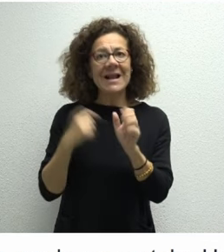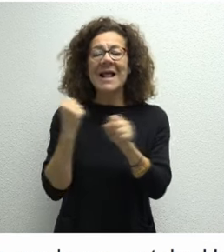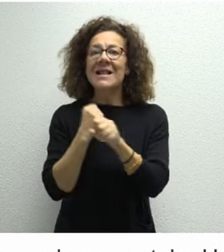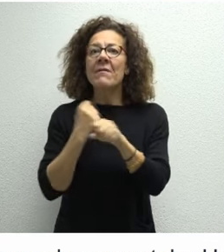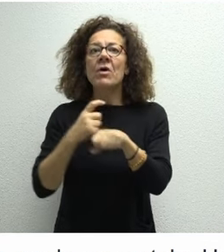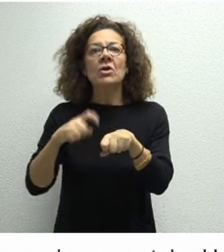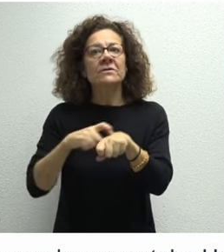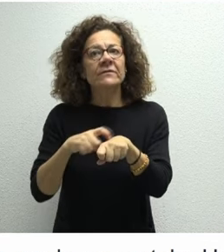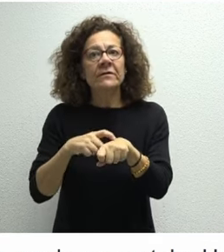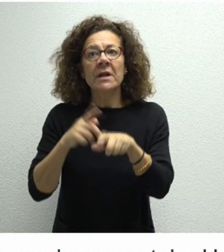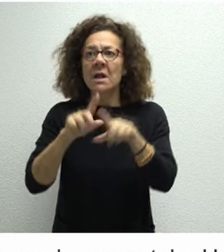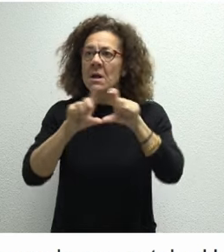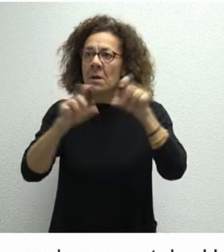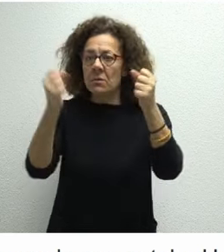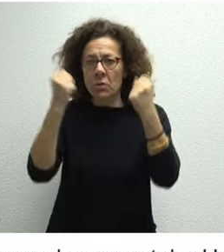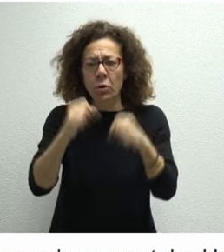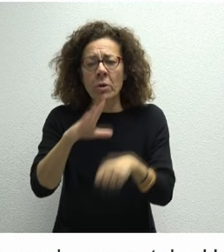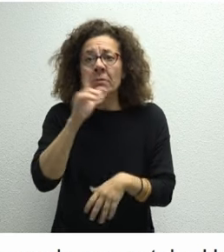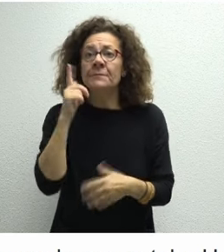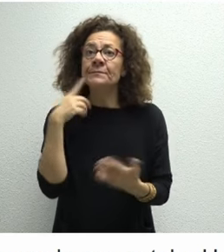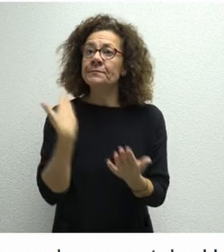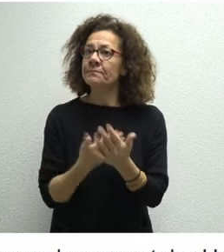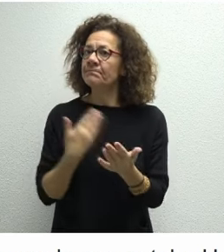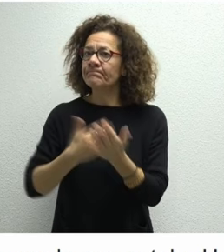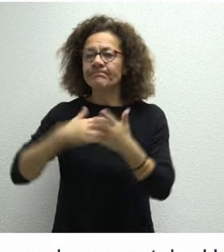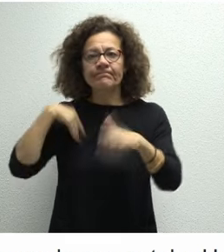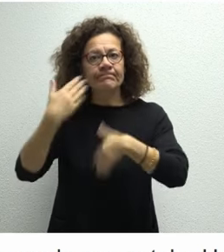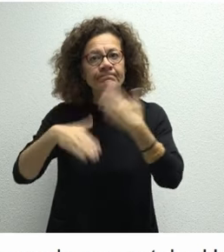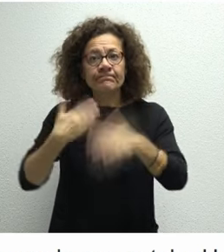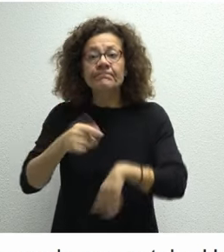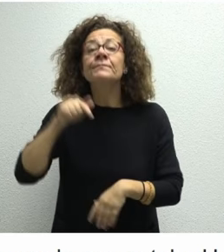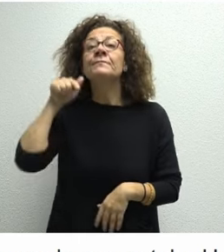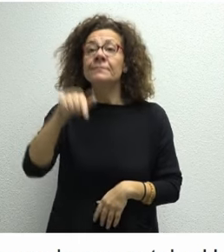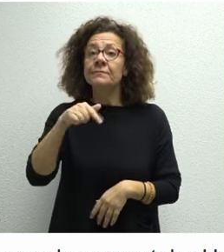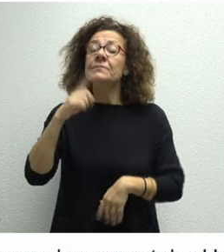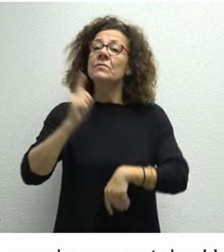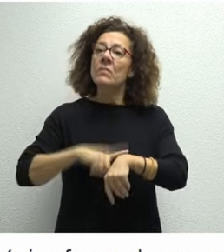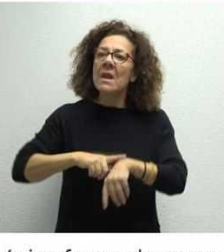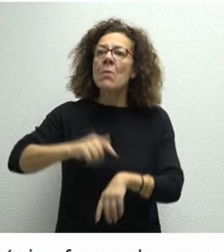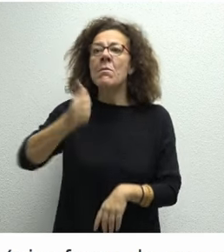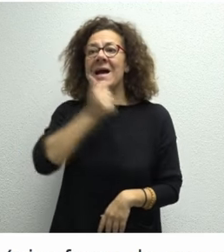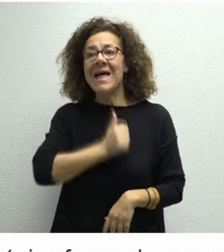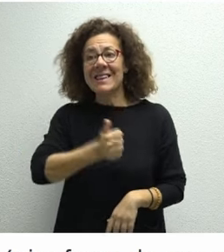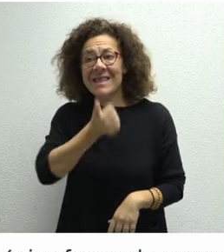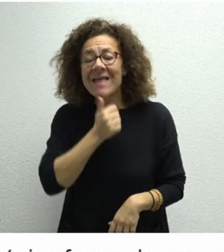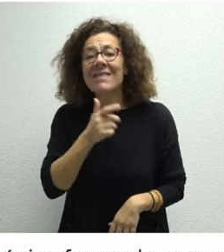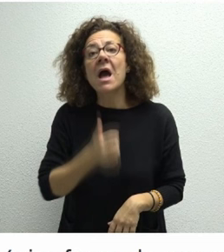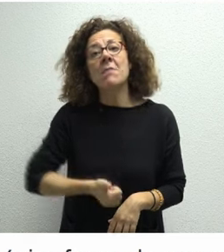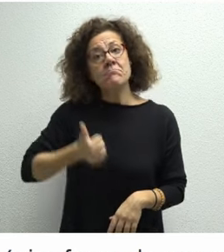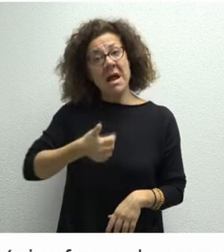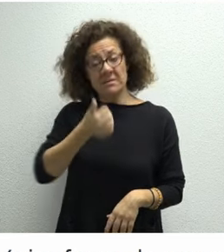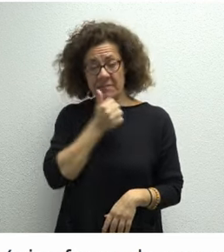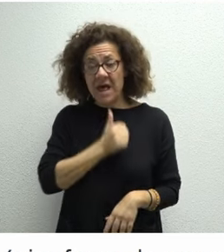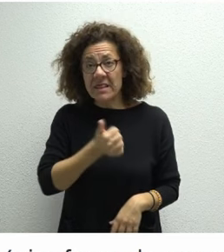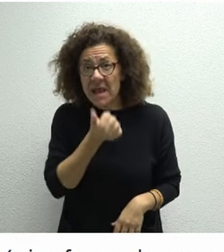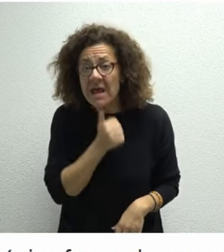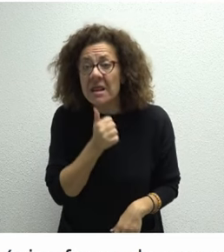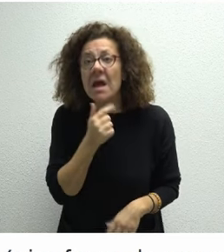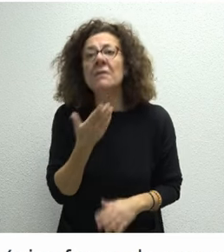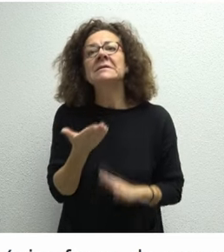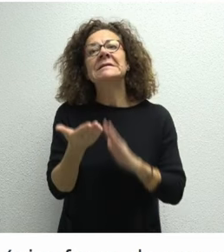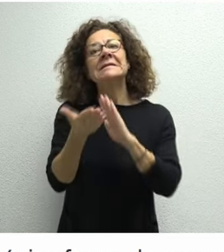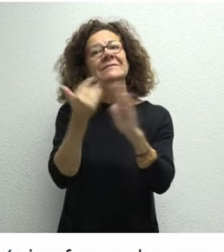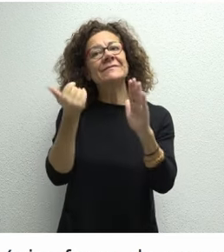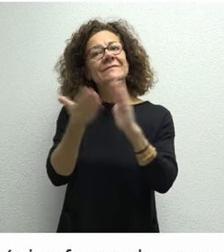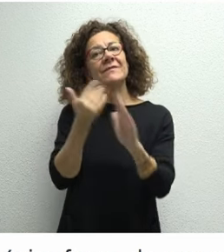psicólogos de las entidades porque me lo demuestran a diario y así con tiempo paciencia y más paciencia se pueden retirar